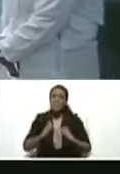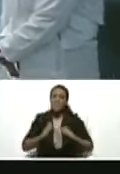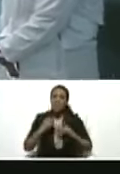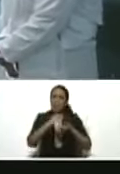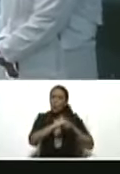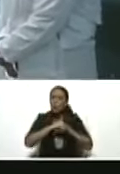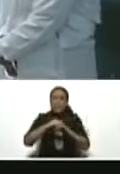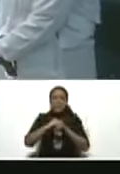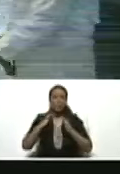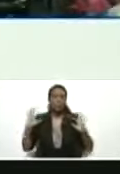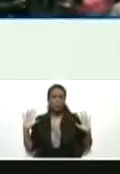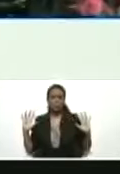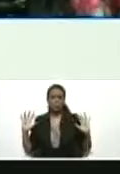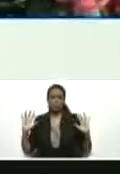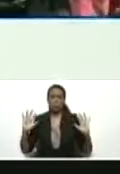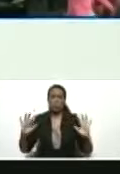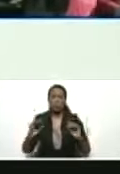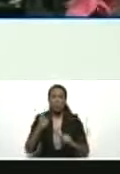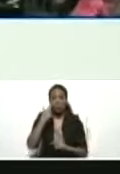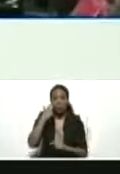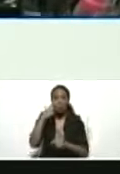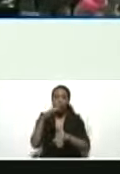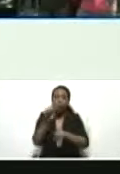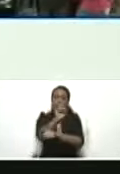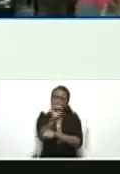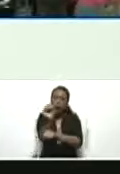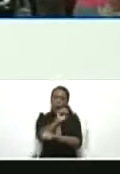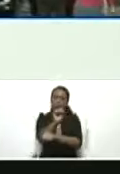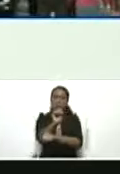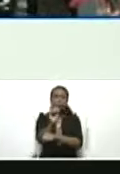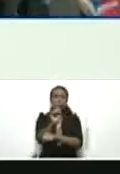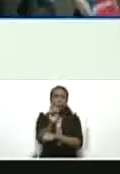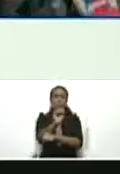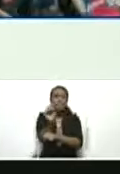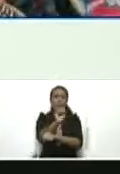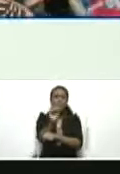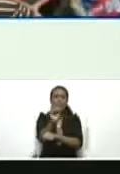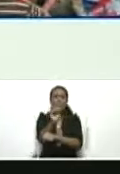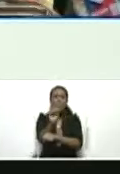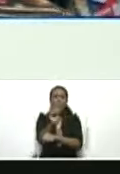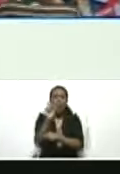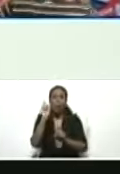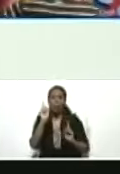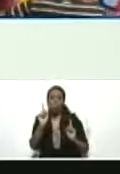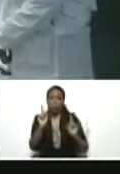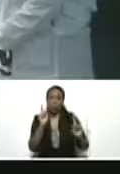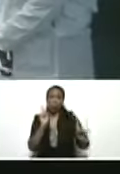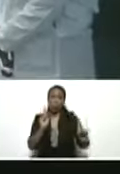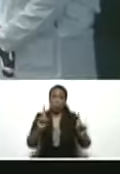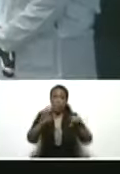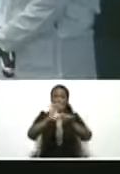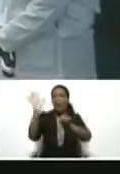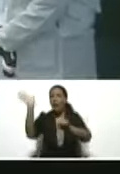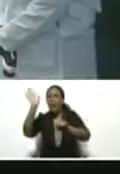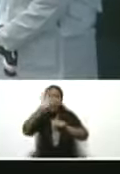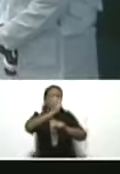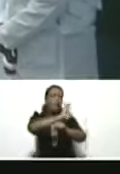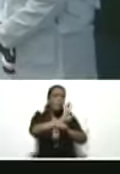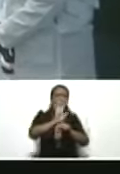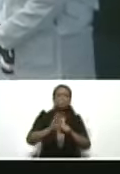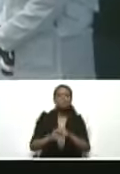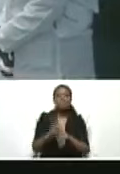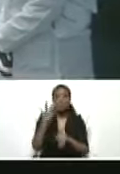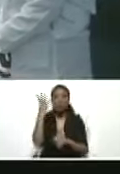corriendo al lado mío yo venía en un en un carro descapotado y venían corriendo al lado mío